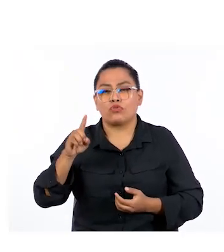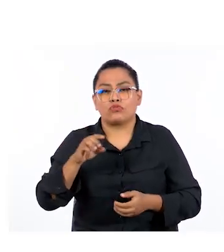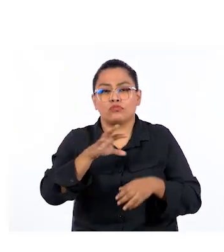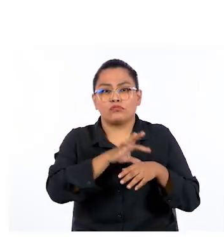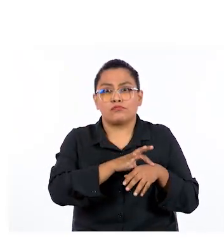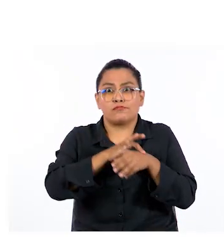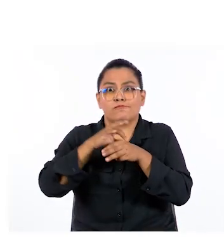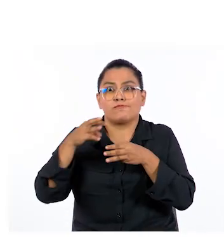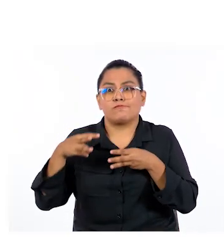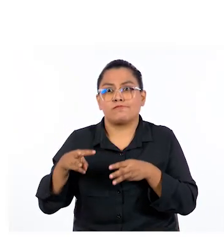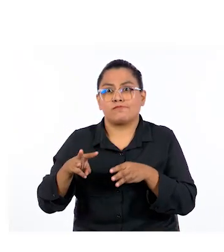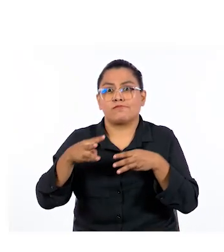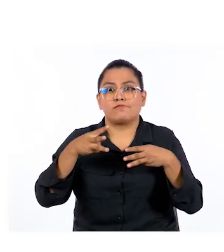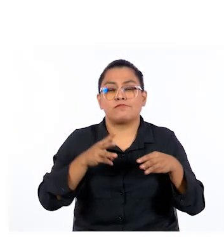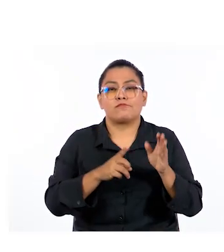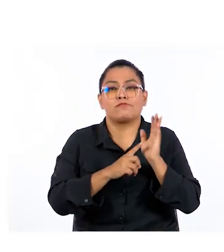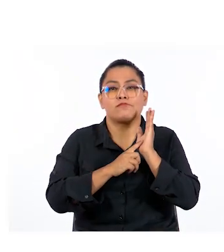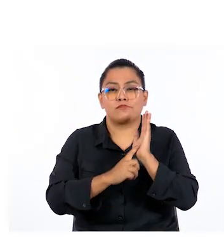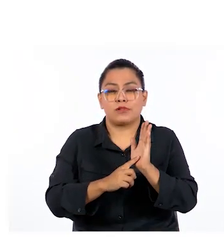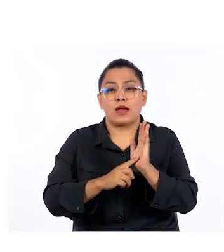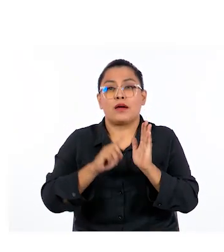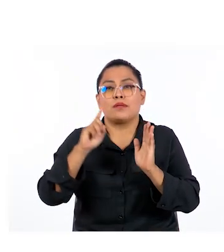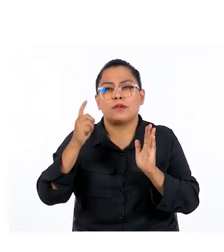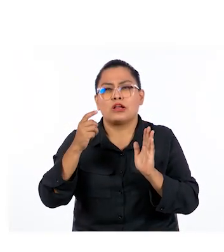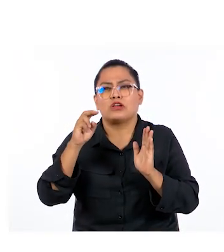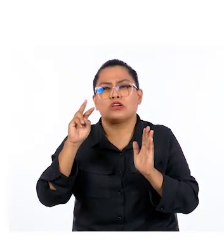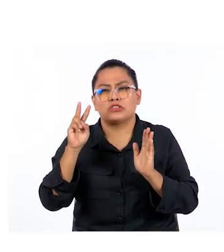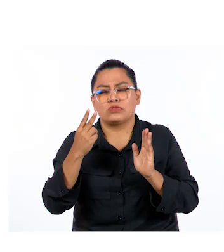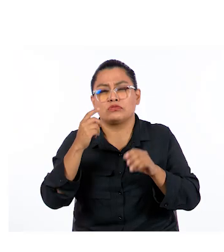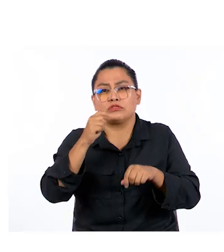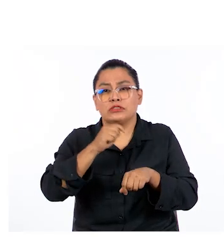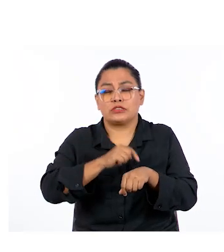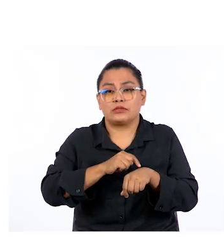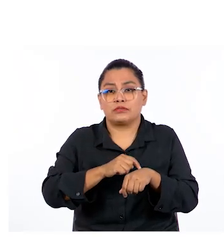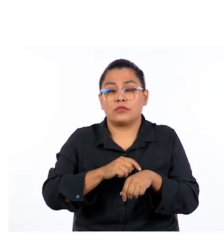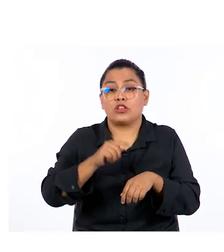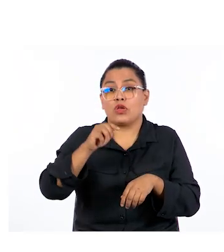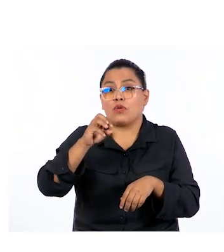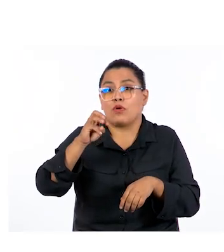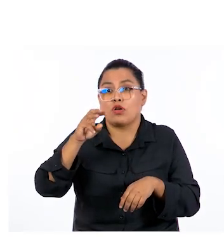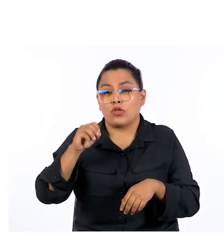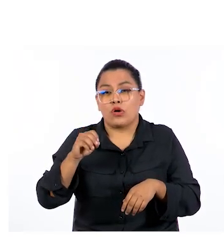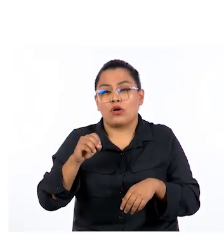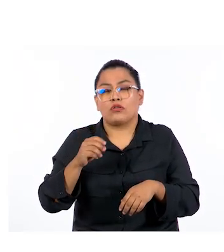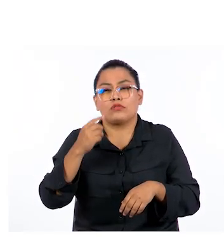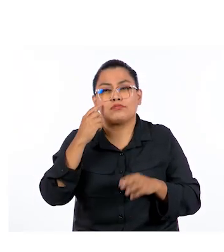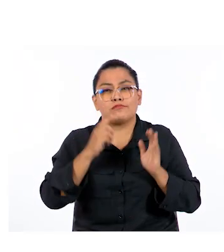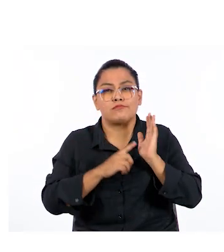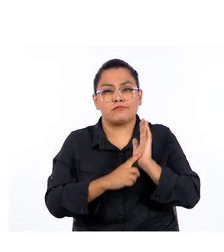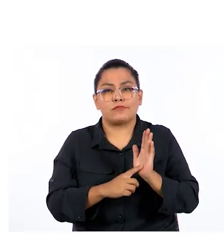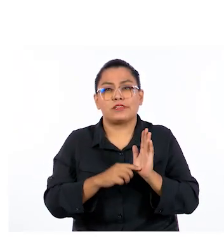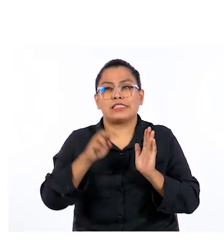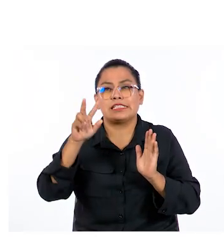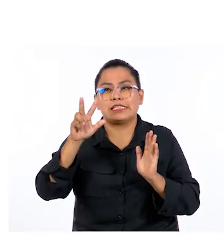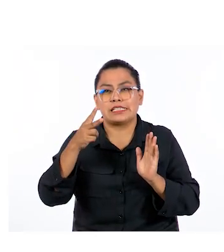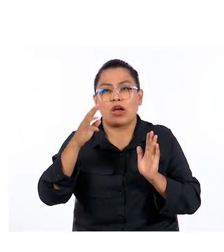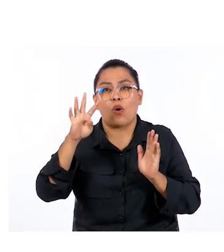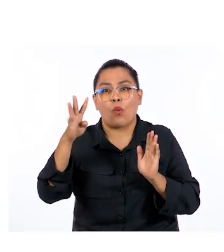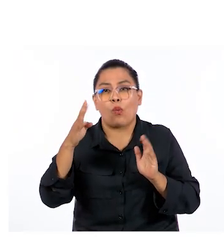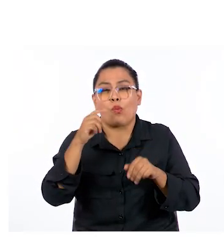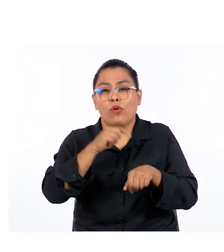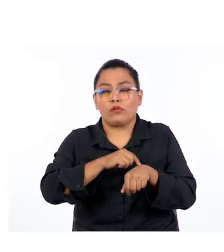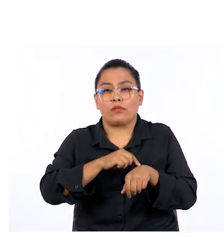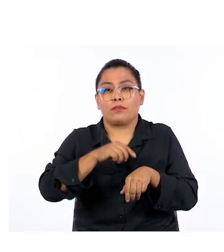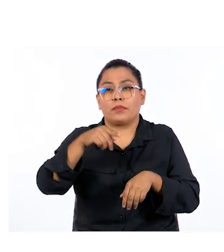presenta el primer y segundo periodo. En el tomo 2 de la guía metodológica aparece el tercer y cuarto periodo. En